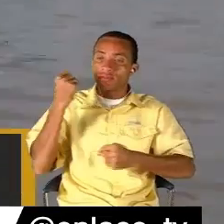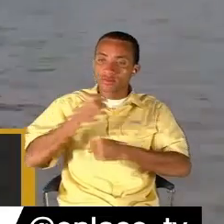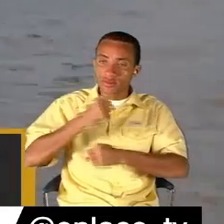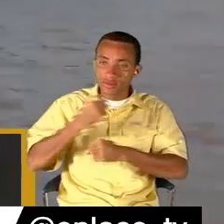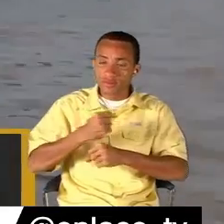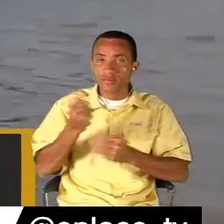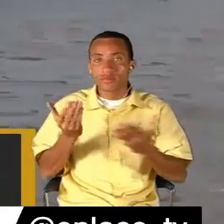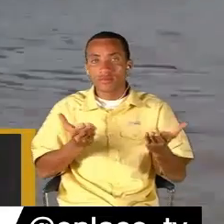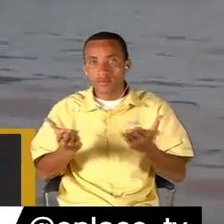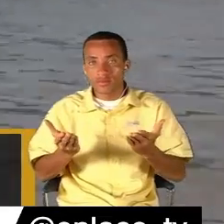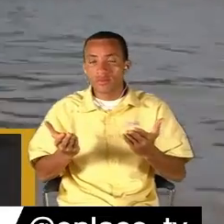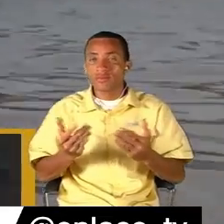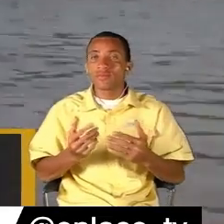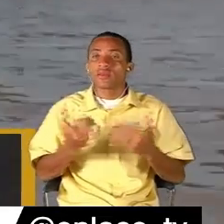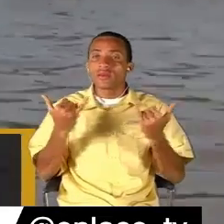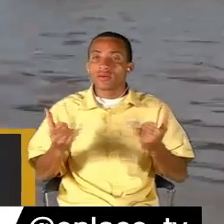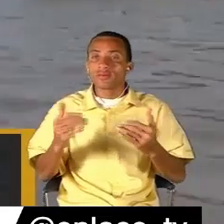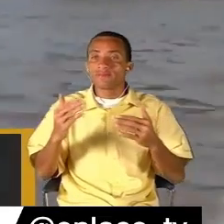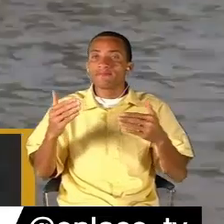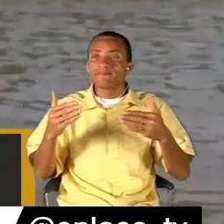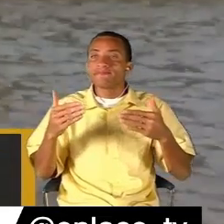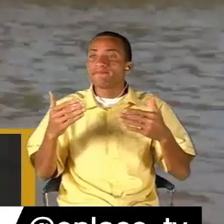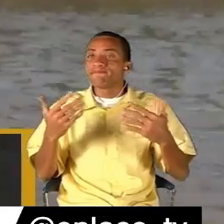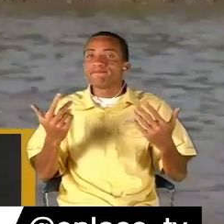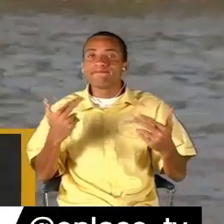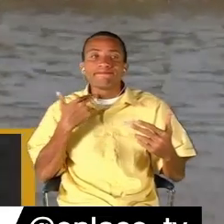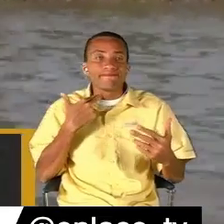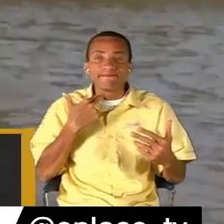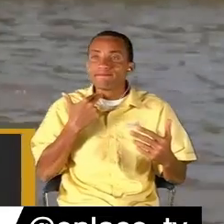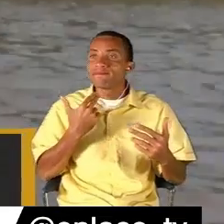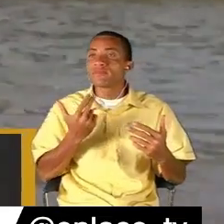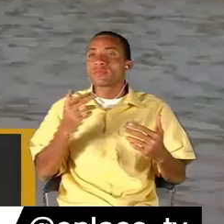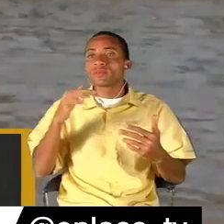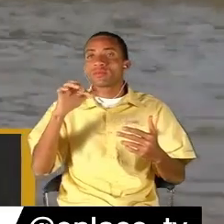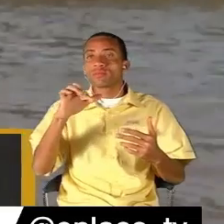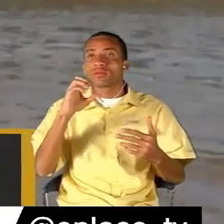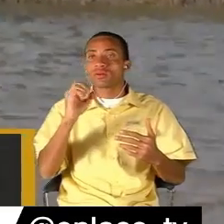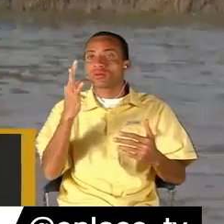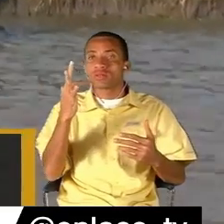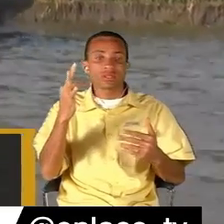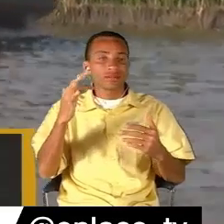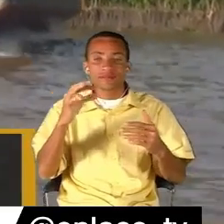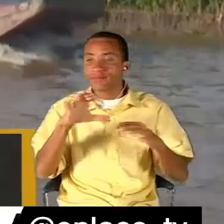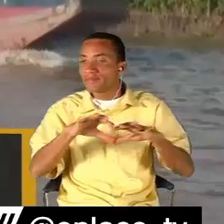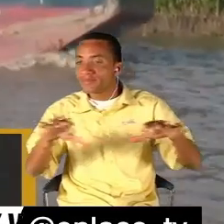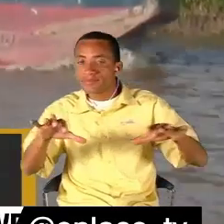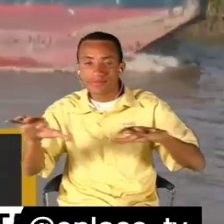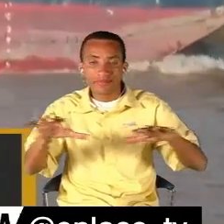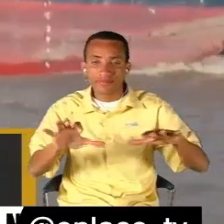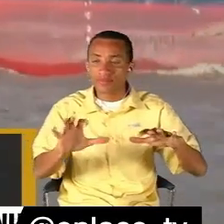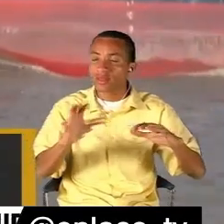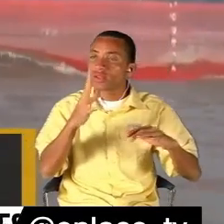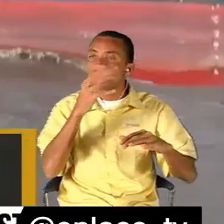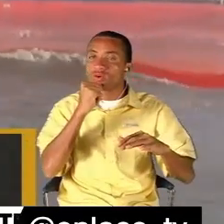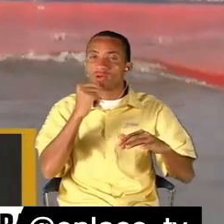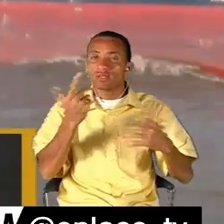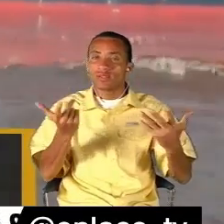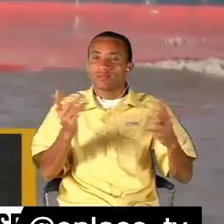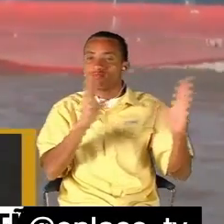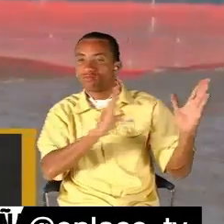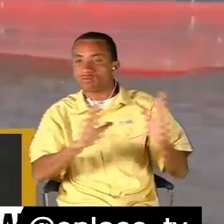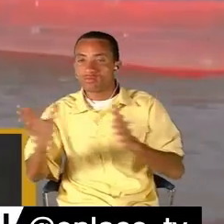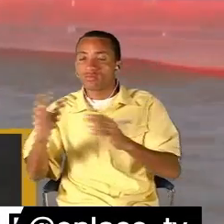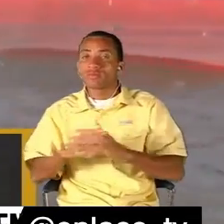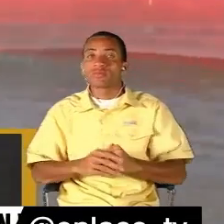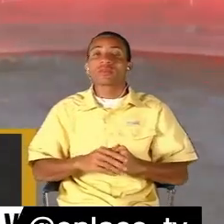y una de las limitantes que encuentra es que no hay un sitio, no hay un POT organizado que les permita tener una inversión estructurada. Entonces el POT es algo que se